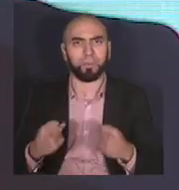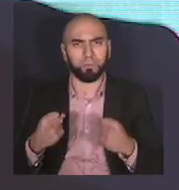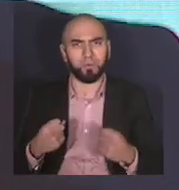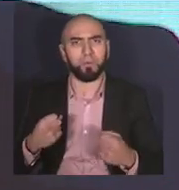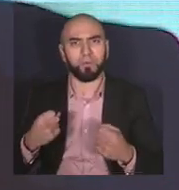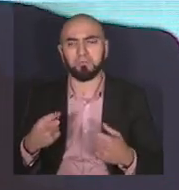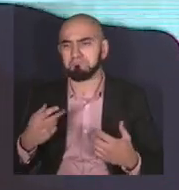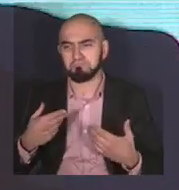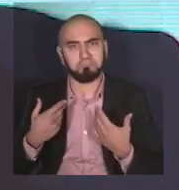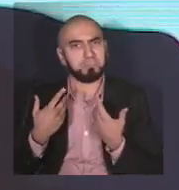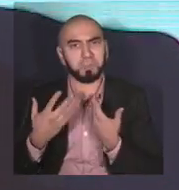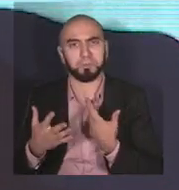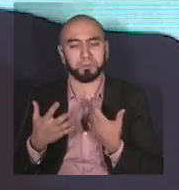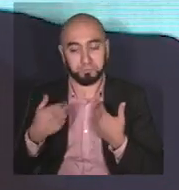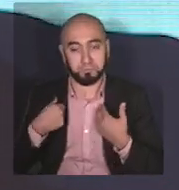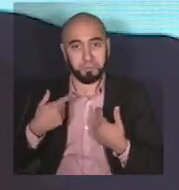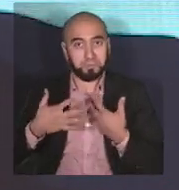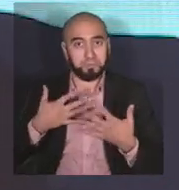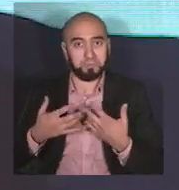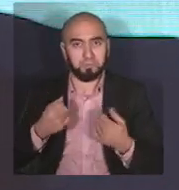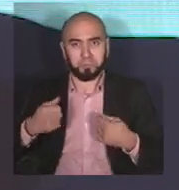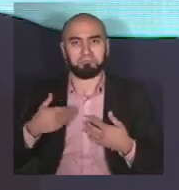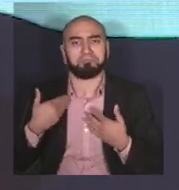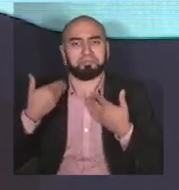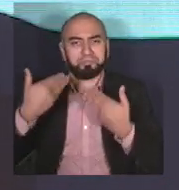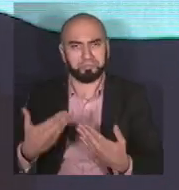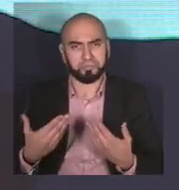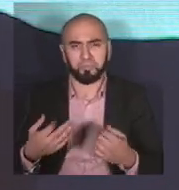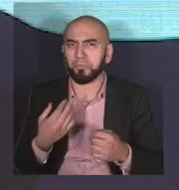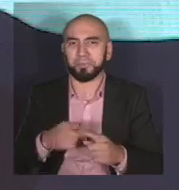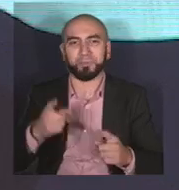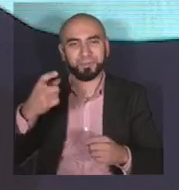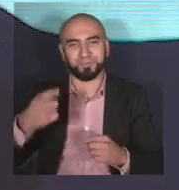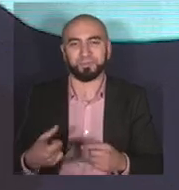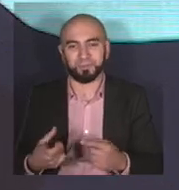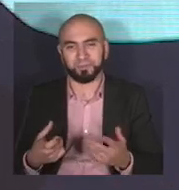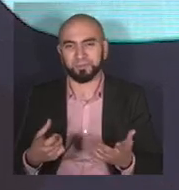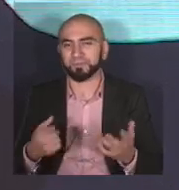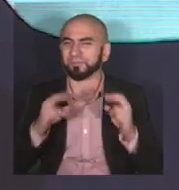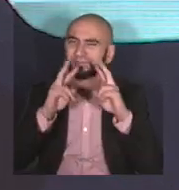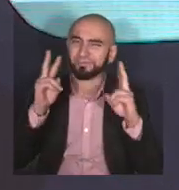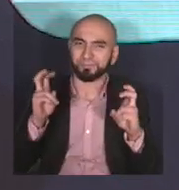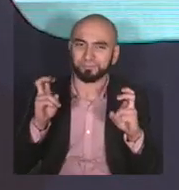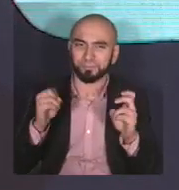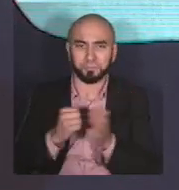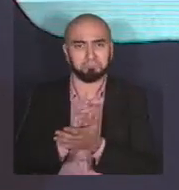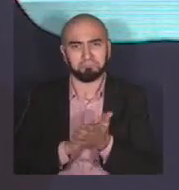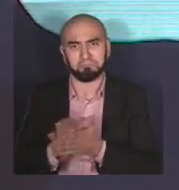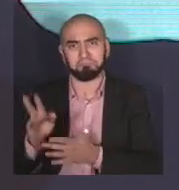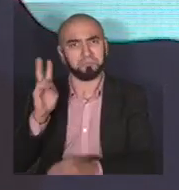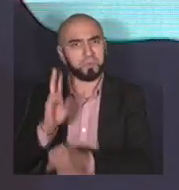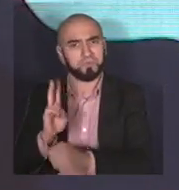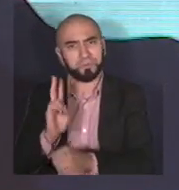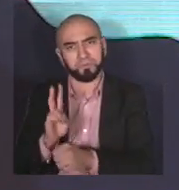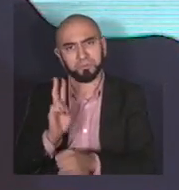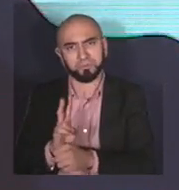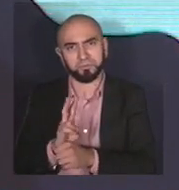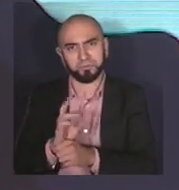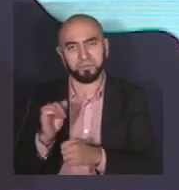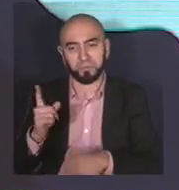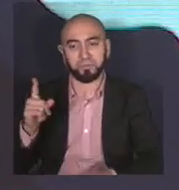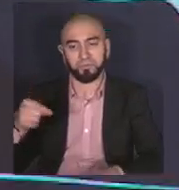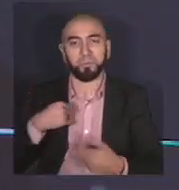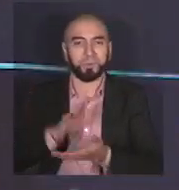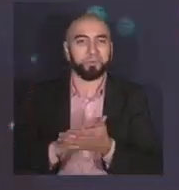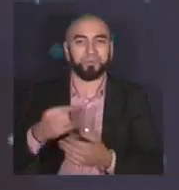nuestra naturaleza. Y soy un introvertido, también soy un profesor. Y soy un profesor que ahora se excedió un poco en el tiempo en su presentación. Pero yo